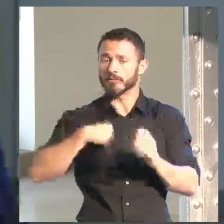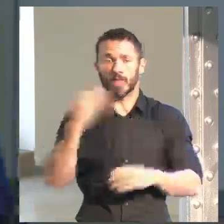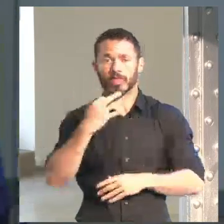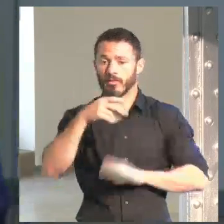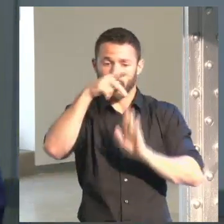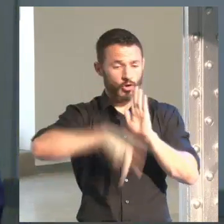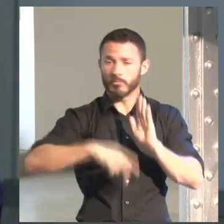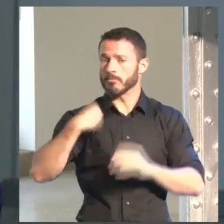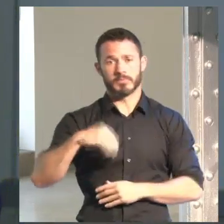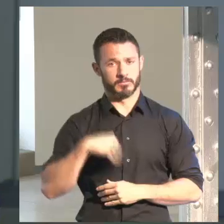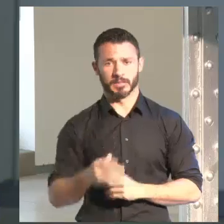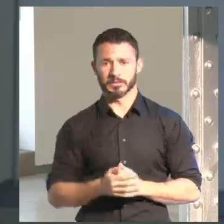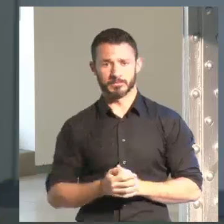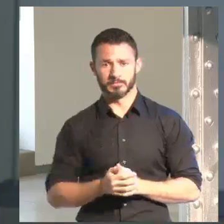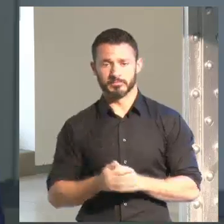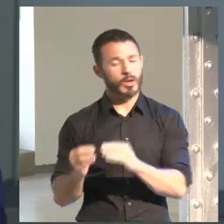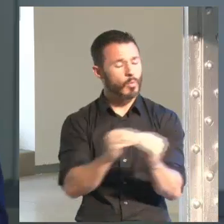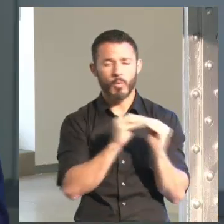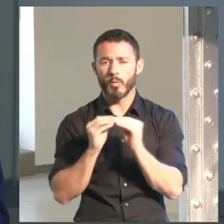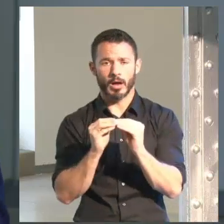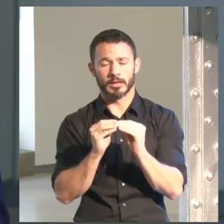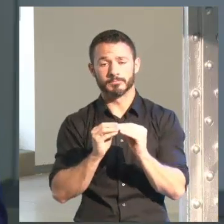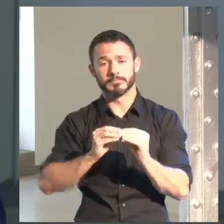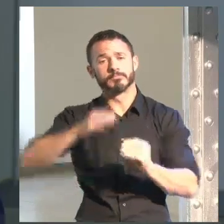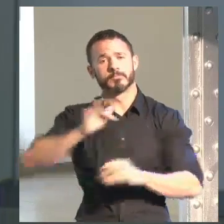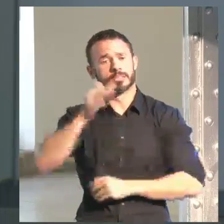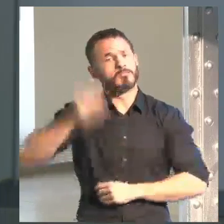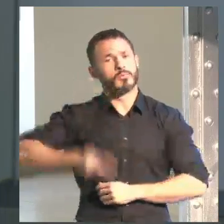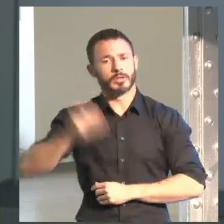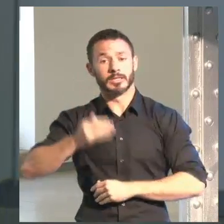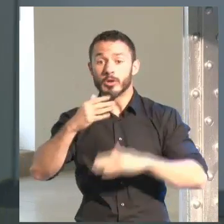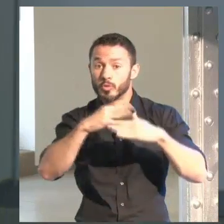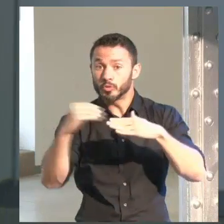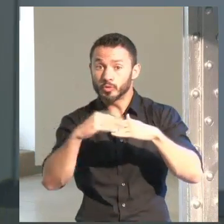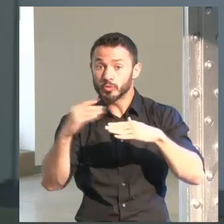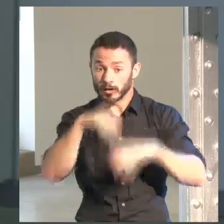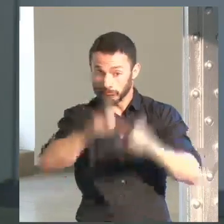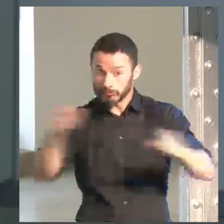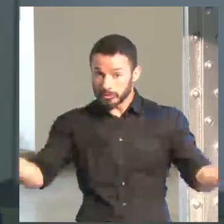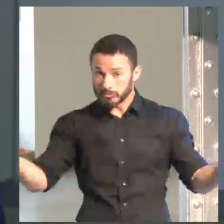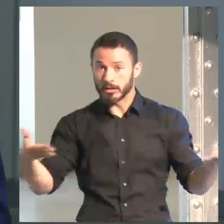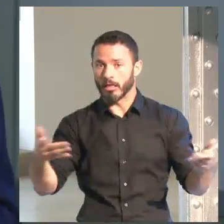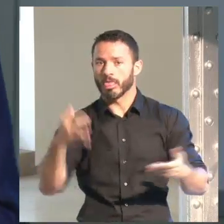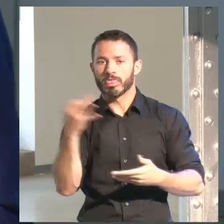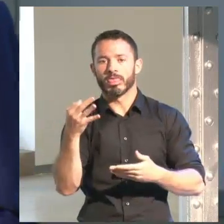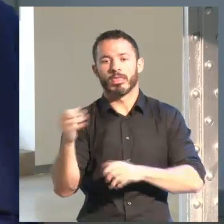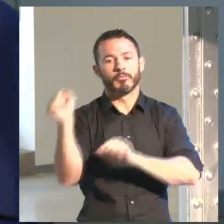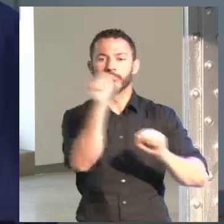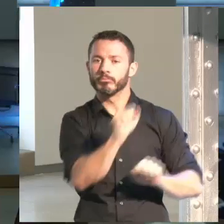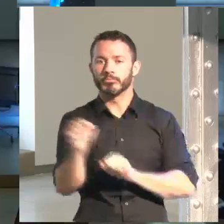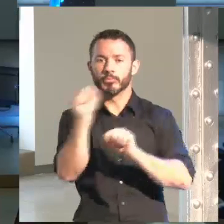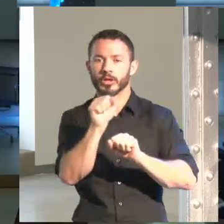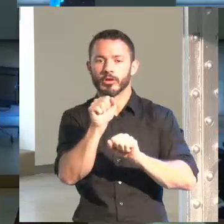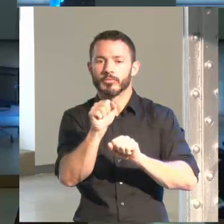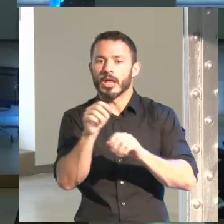por las mismas reglas. Y sobre todo, y lo que es más importante, los usuarios, los ciudadanos, tienen que estar protegidos de la misma